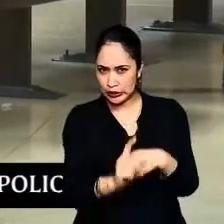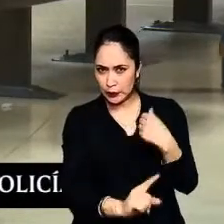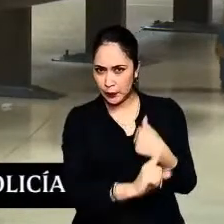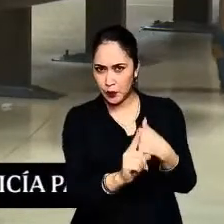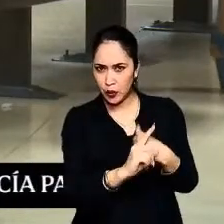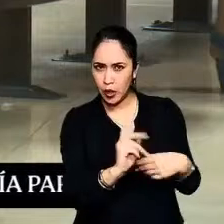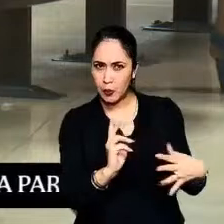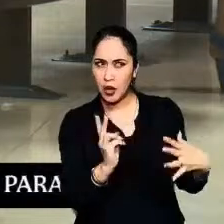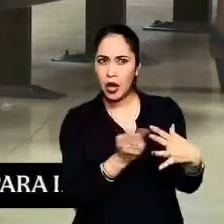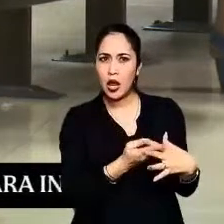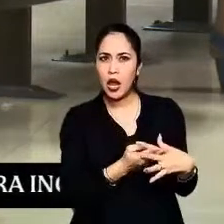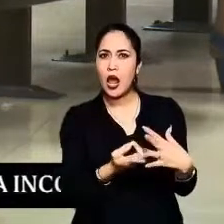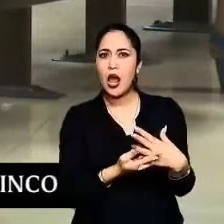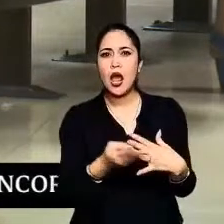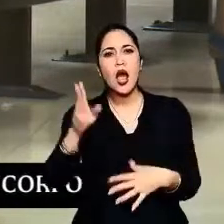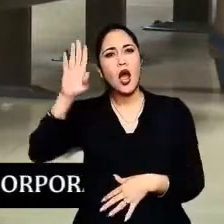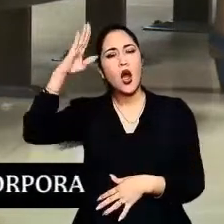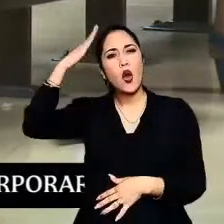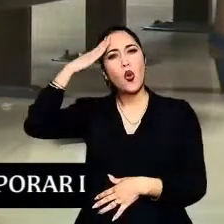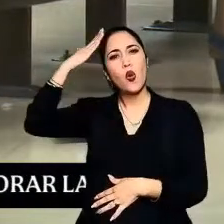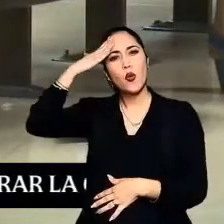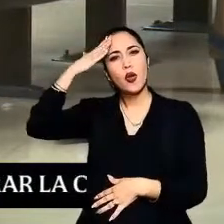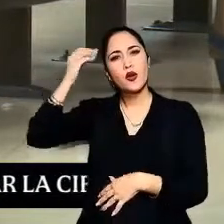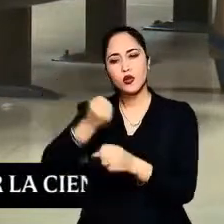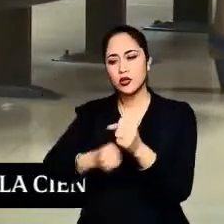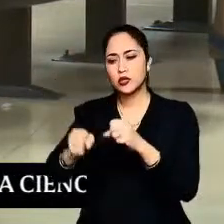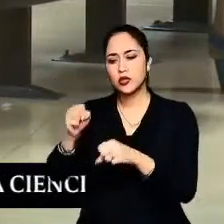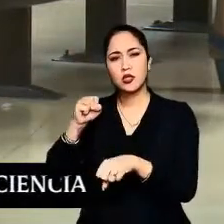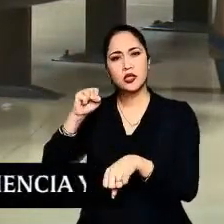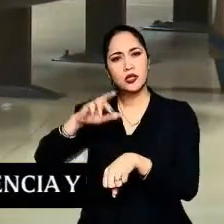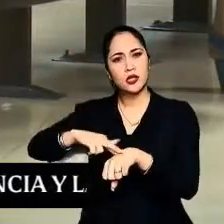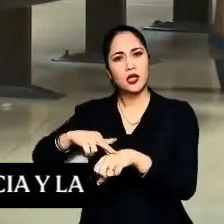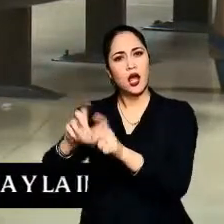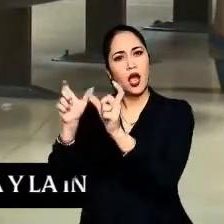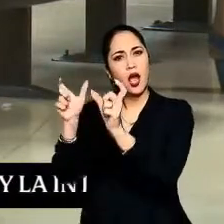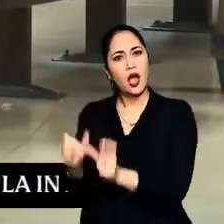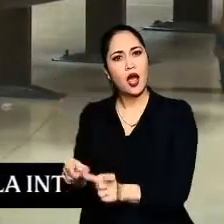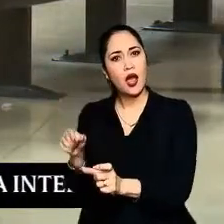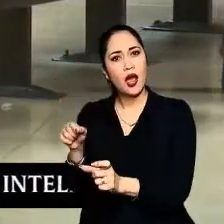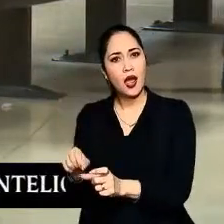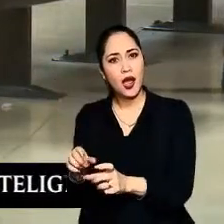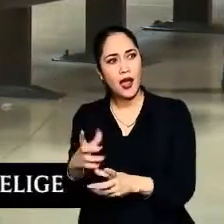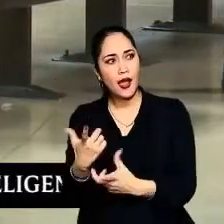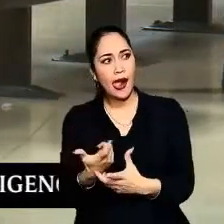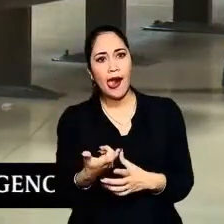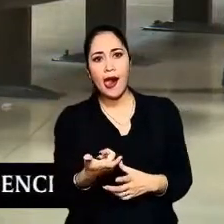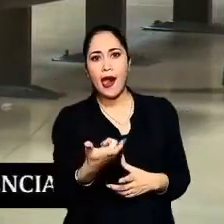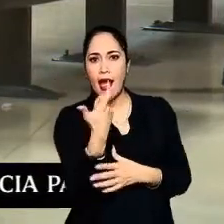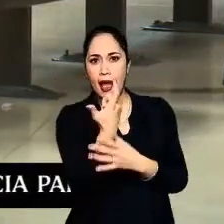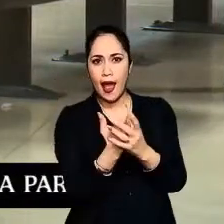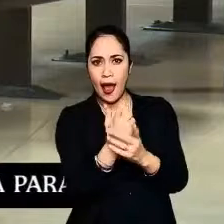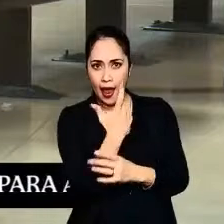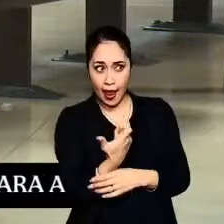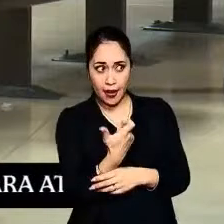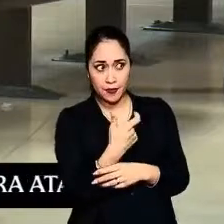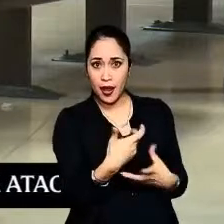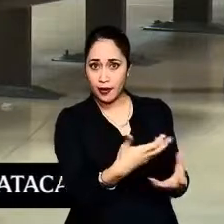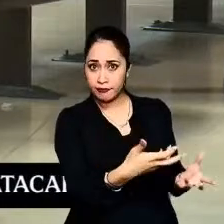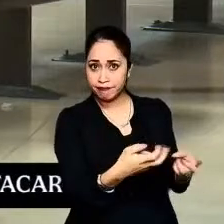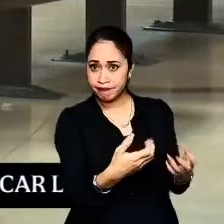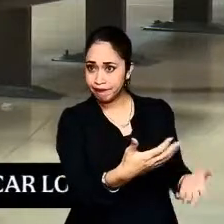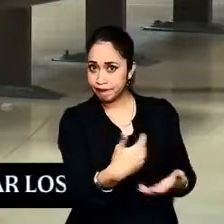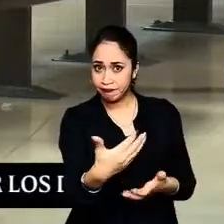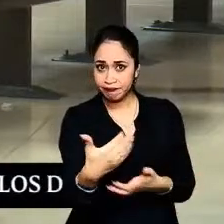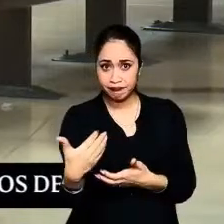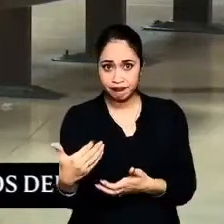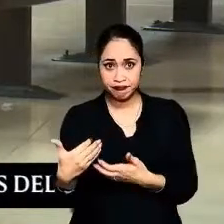tipo, las autoridades de la Secretaría de Seguridad restringen las armas a los elementos activos para que no se las lleven a